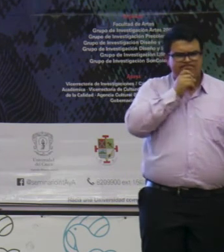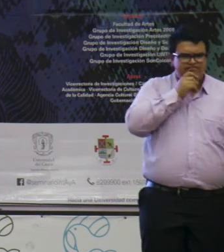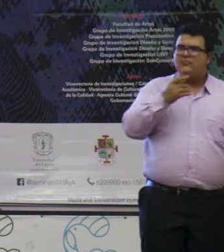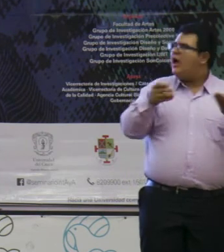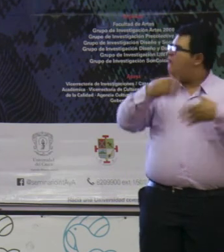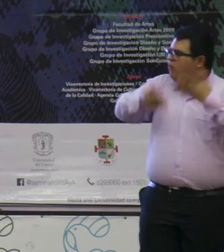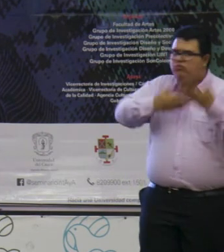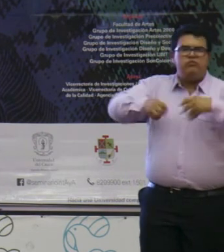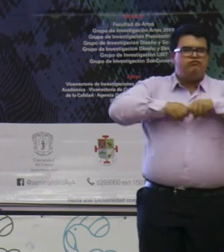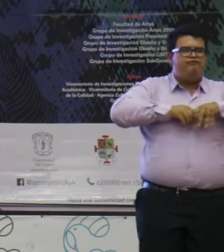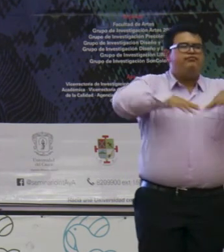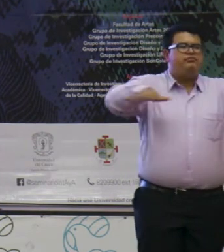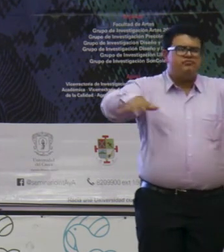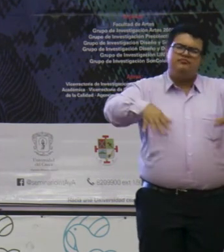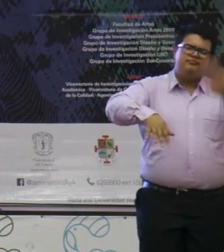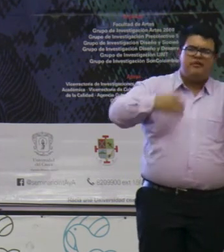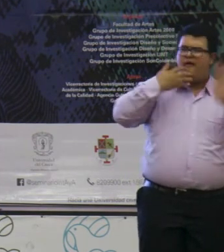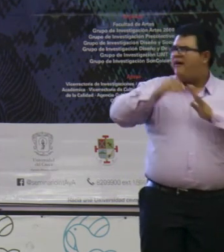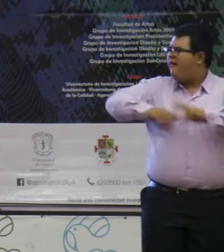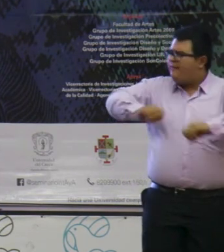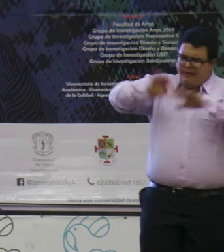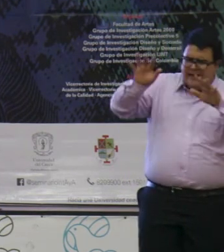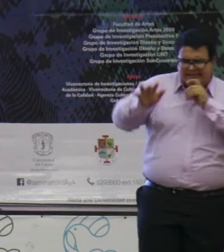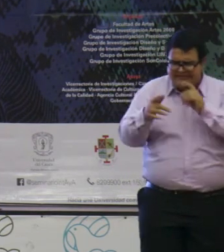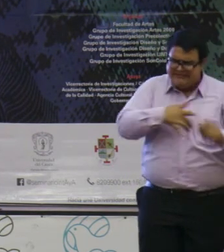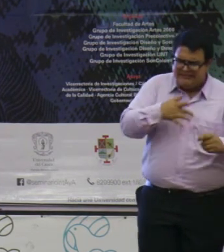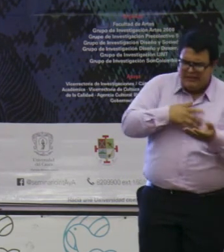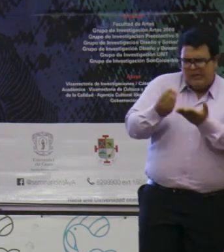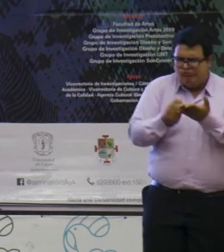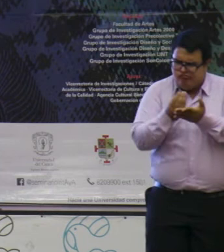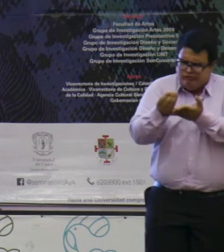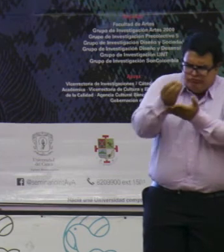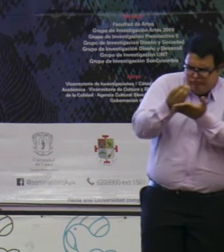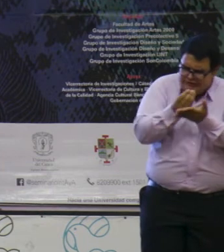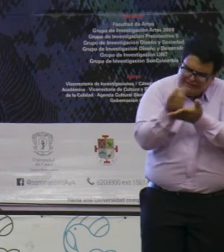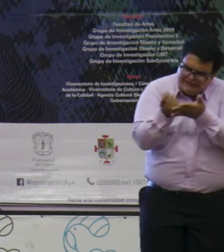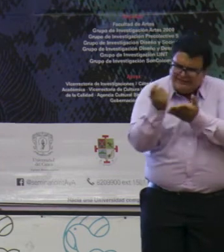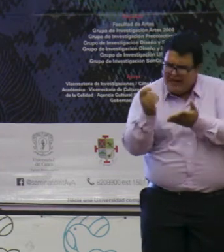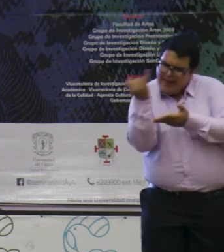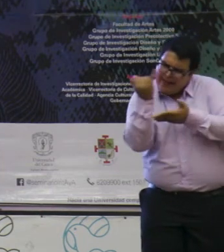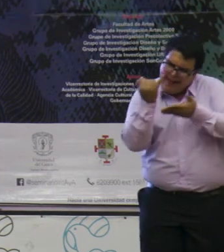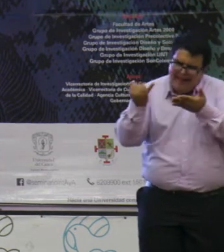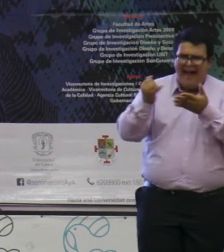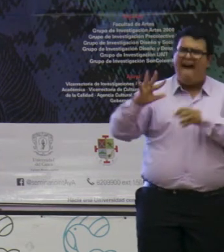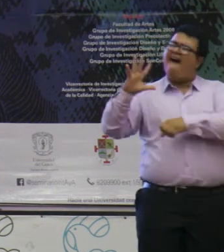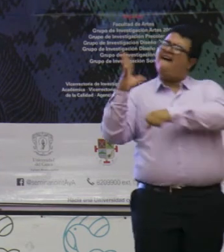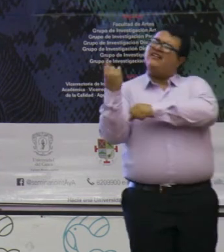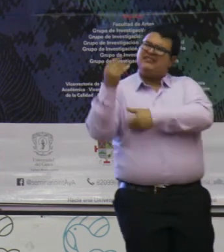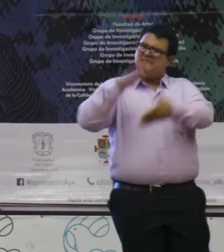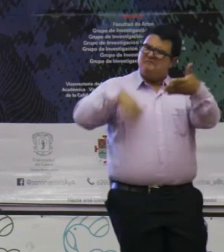circulación. Claridad fabulosa que evitó que siguiéramos discutiendo como en el siglo XIX si era arte, pintura o